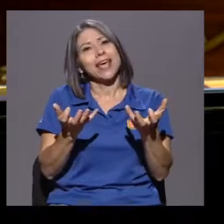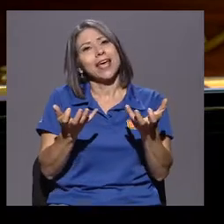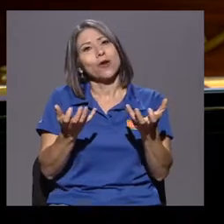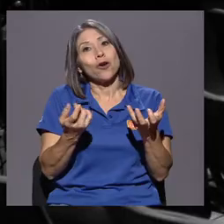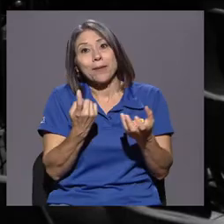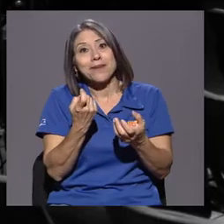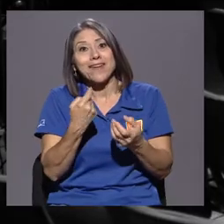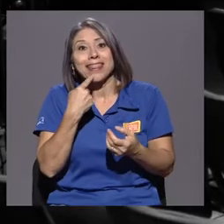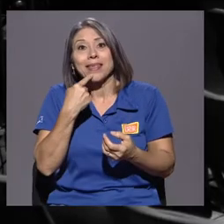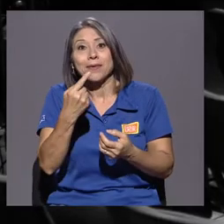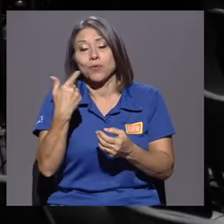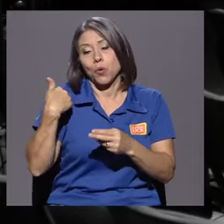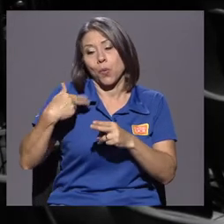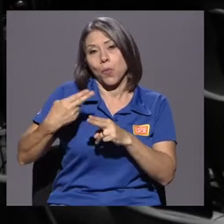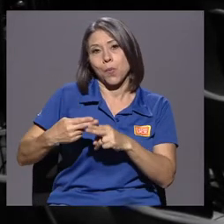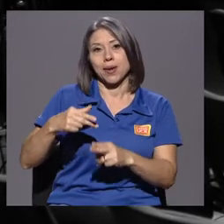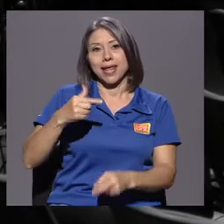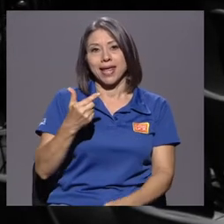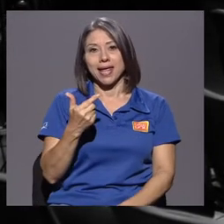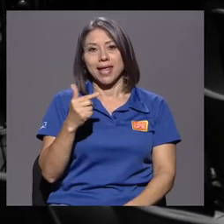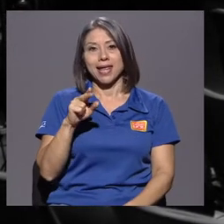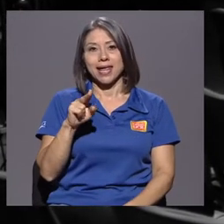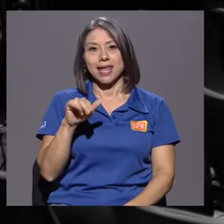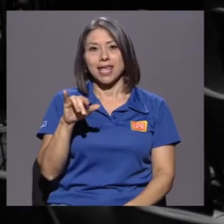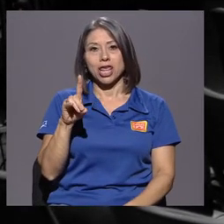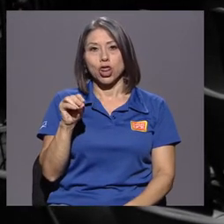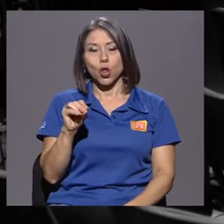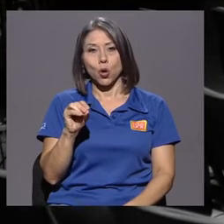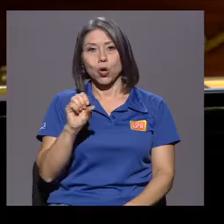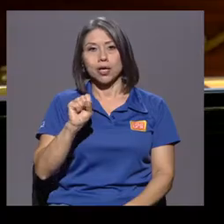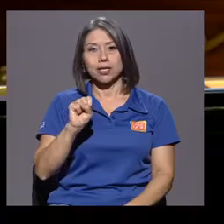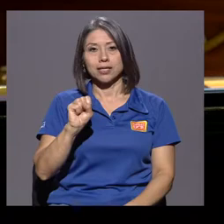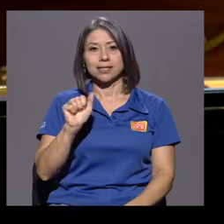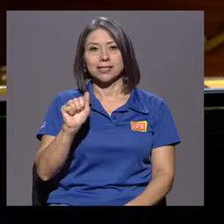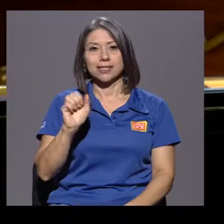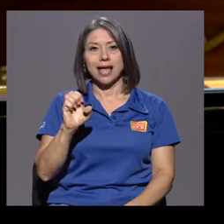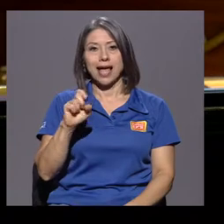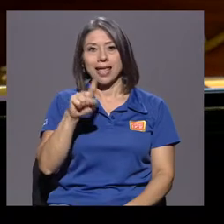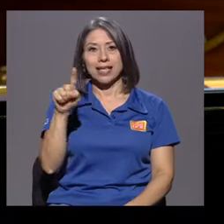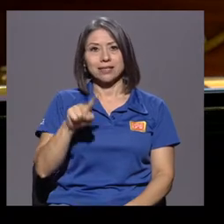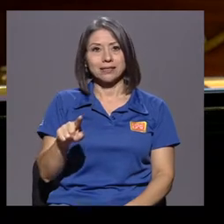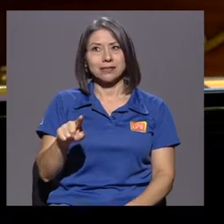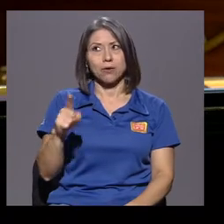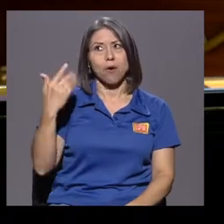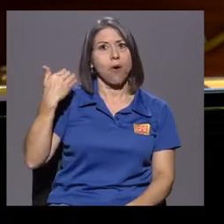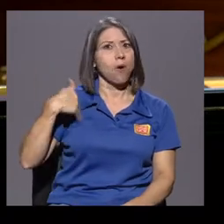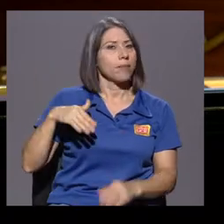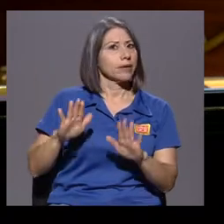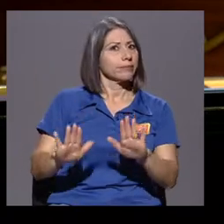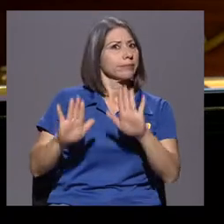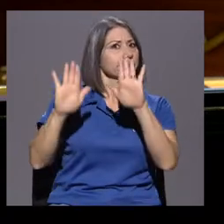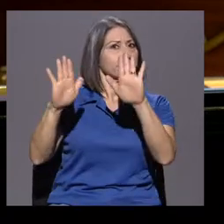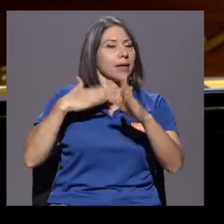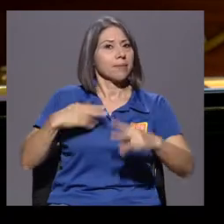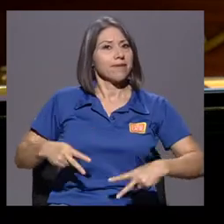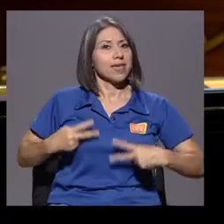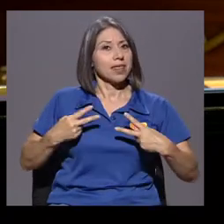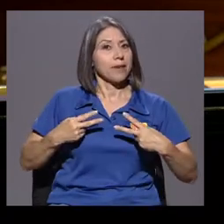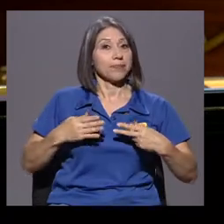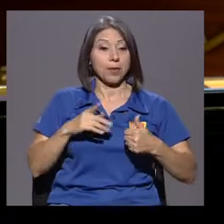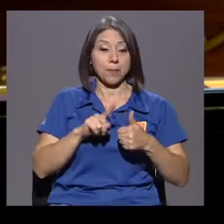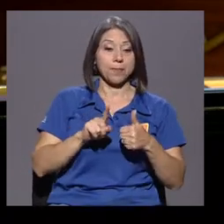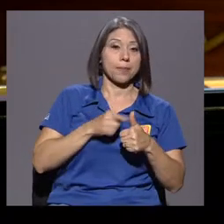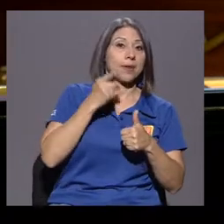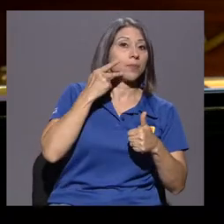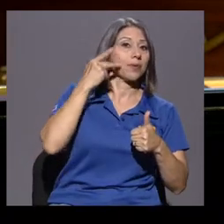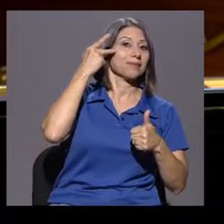mencionar a don guido science que fue un hombre inmenso en mi vida después de mis padres es